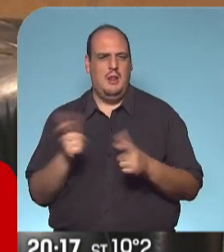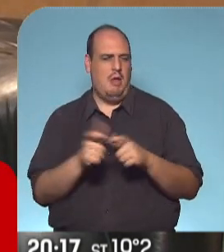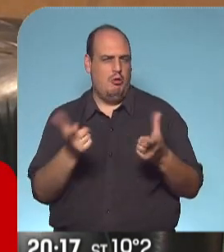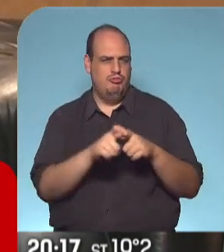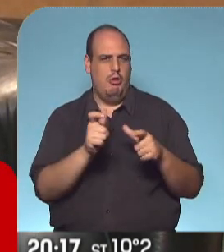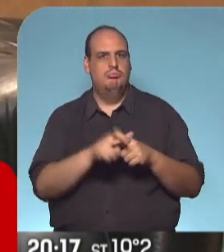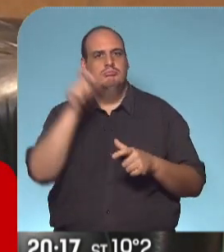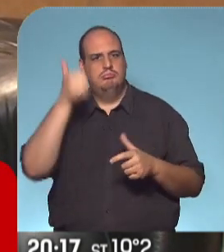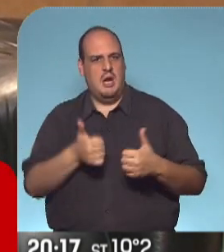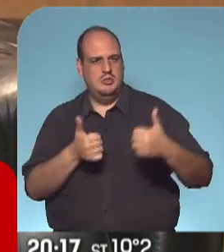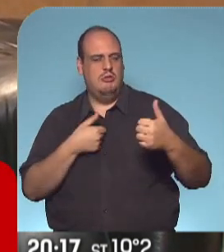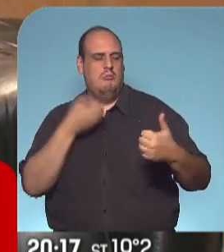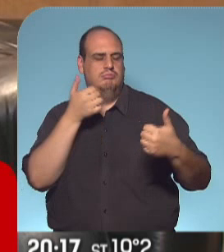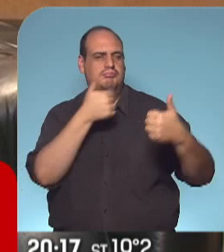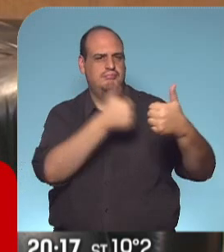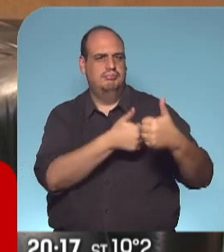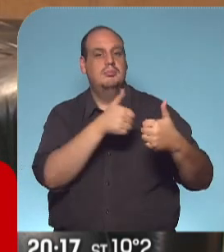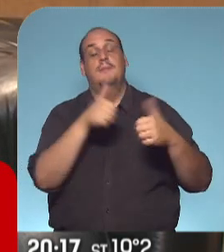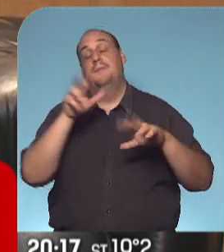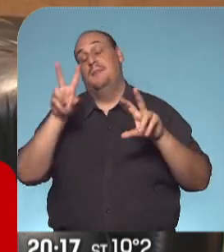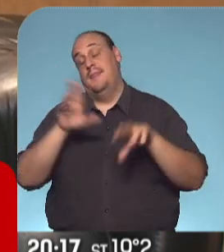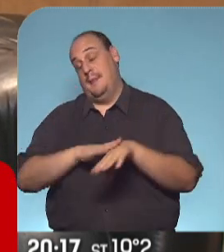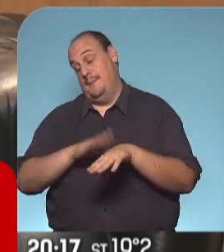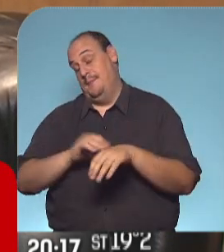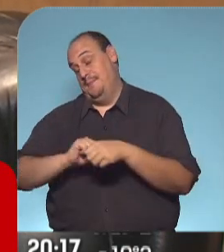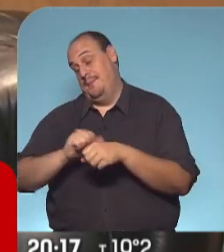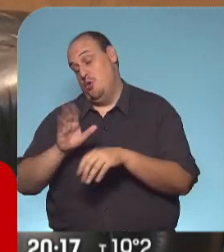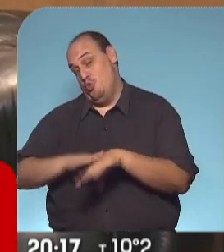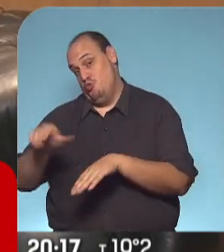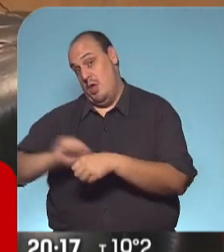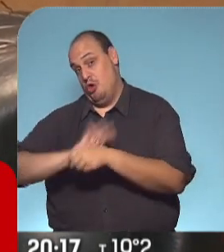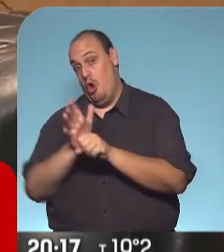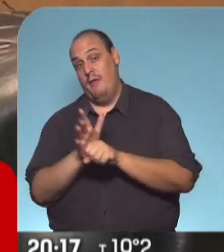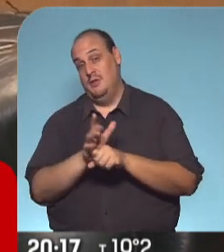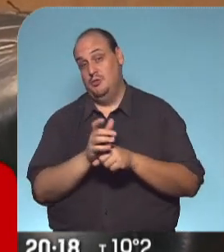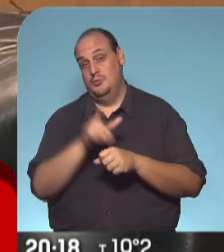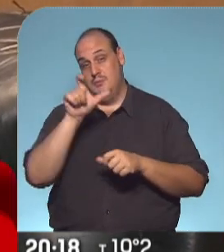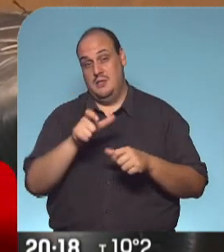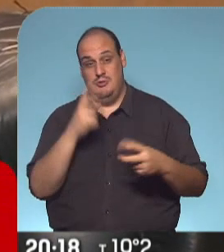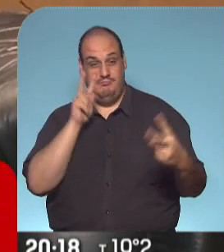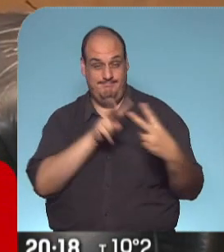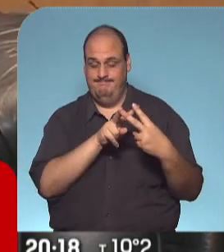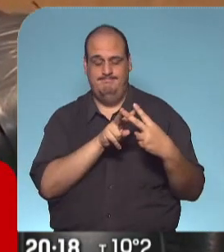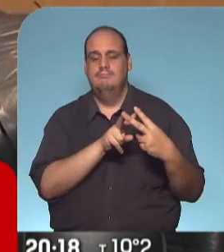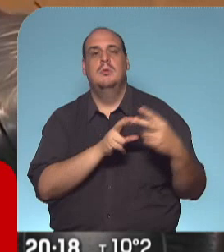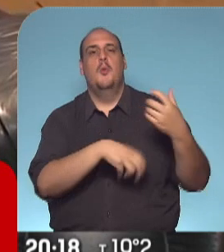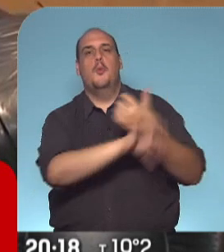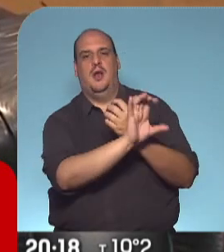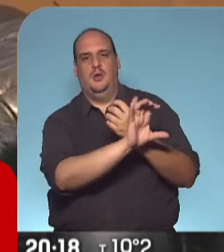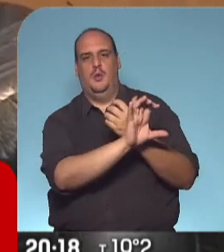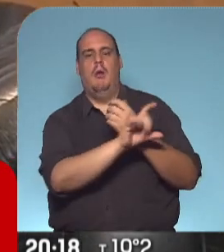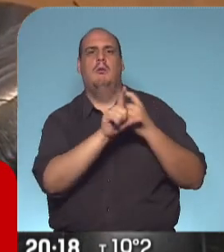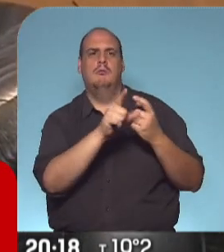en persona, dadas las circunstancias del coronavirus, las vamos a estar manteniendo de forma virtual y vamos a continuar con las conversaciones que